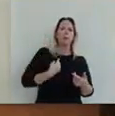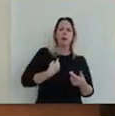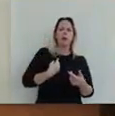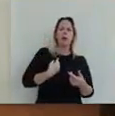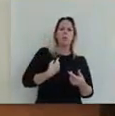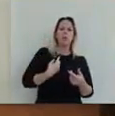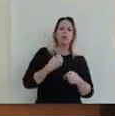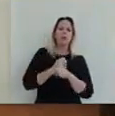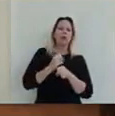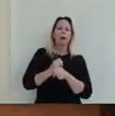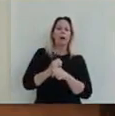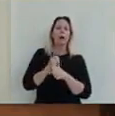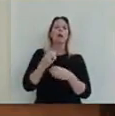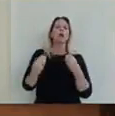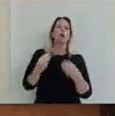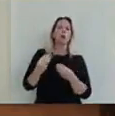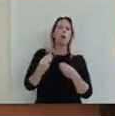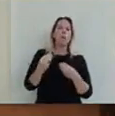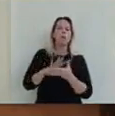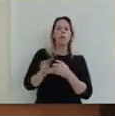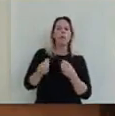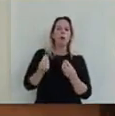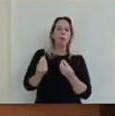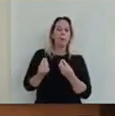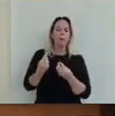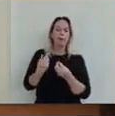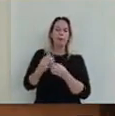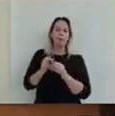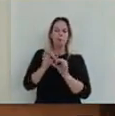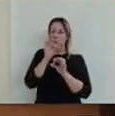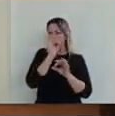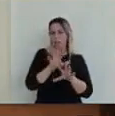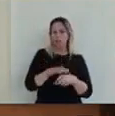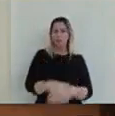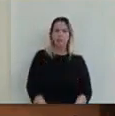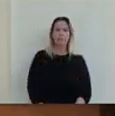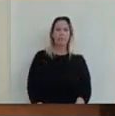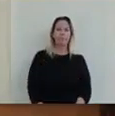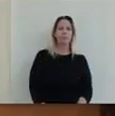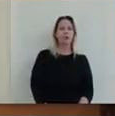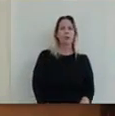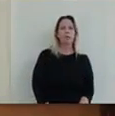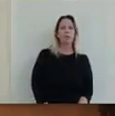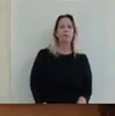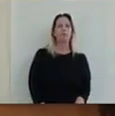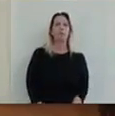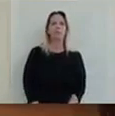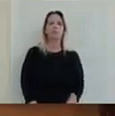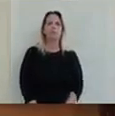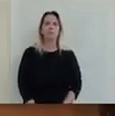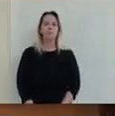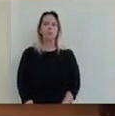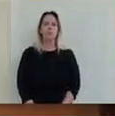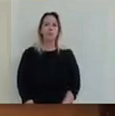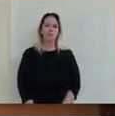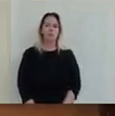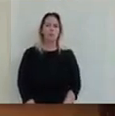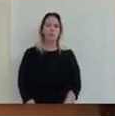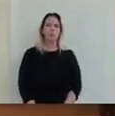trabajando en ese lugar. Ahora voy a aclarar, bueno, en realidad ya lo aclararon los concejales, ¿no? Se acercaron a nosotros primero